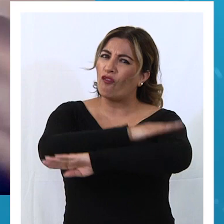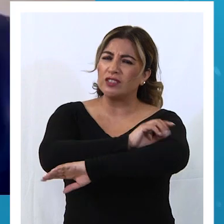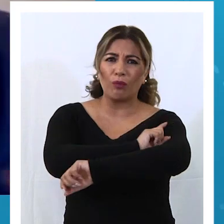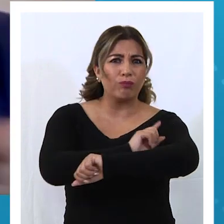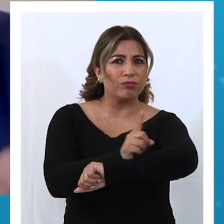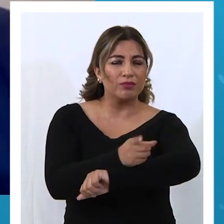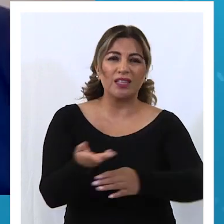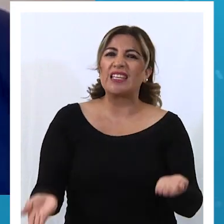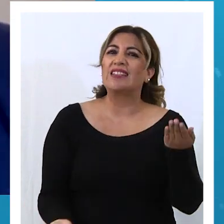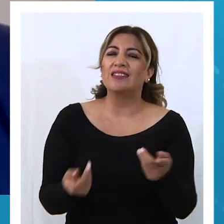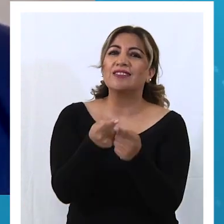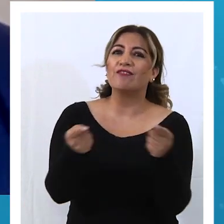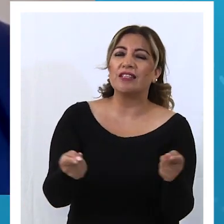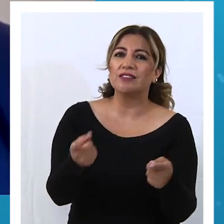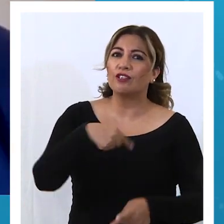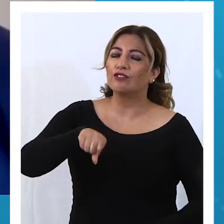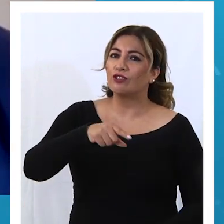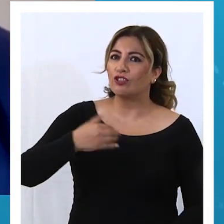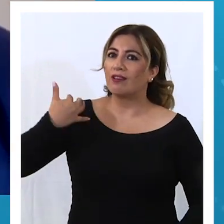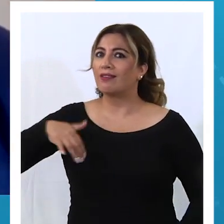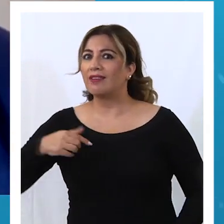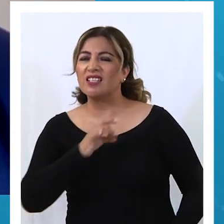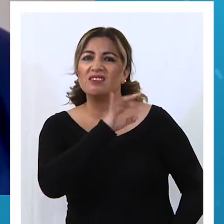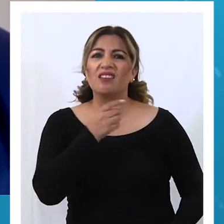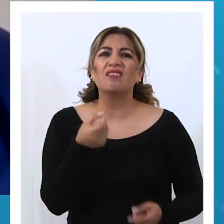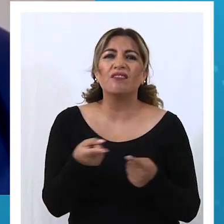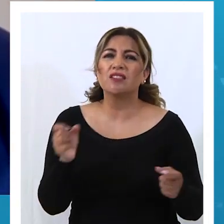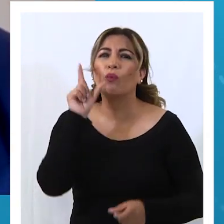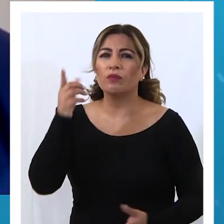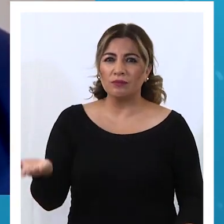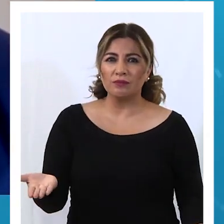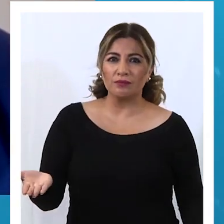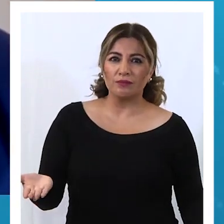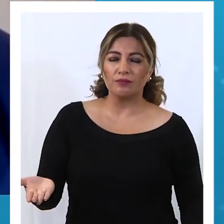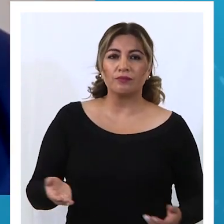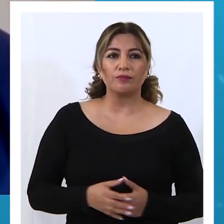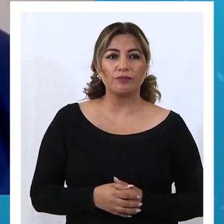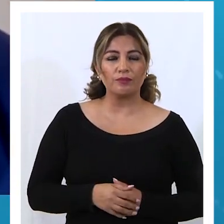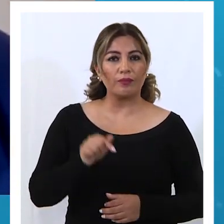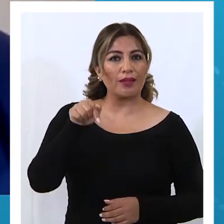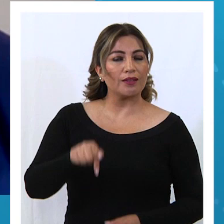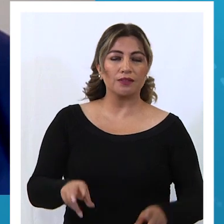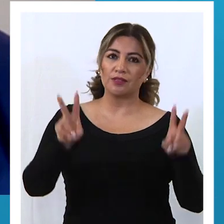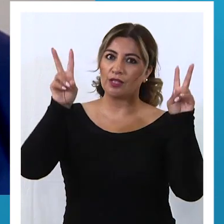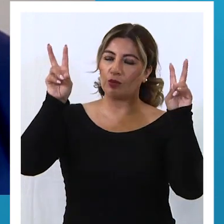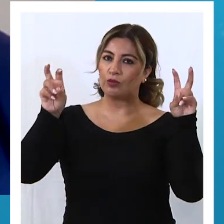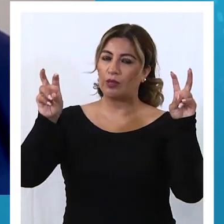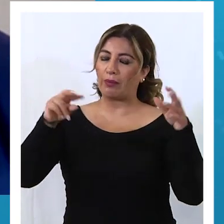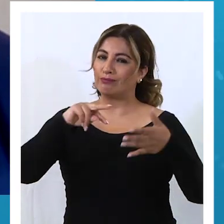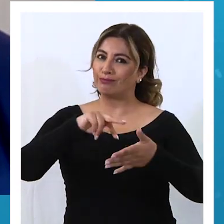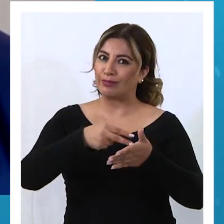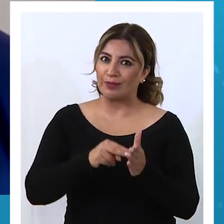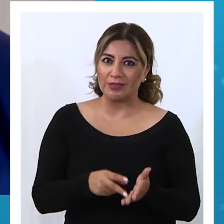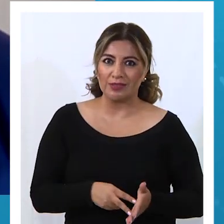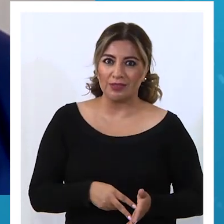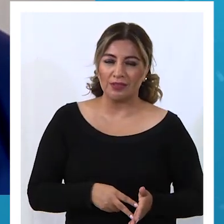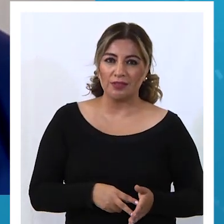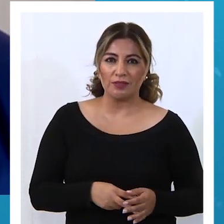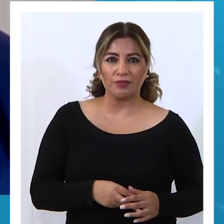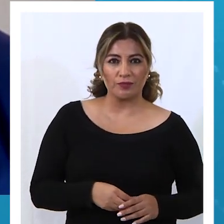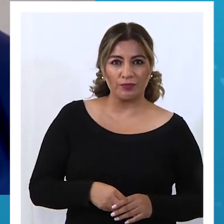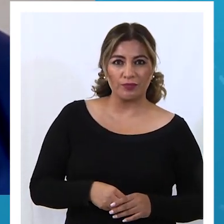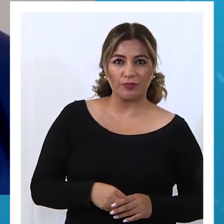de inmediato. ¿Qué diferencia tendríamos con ellos en este aspecto? Mira, es un tema bastante polémico porque